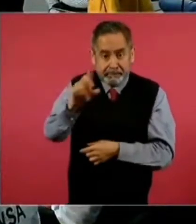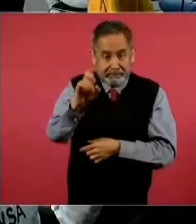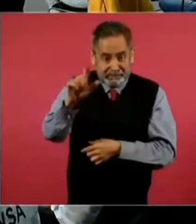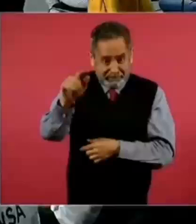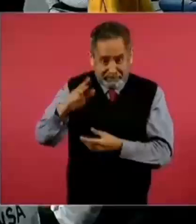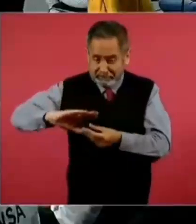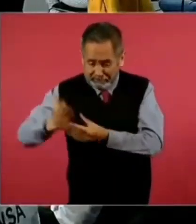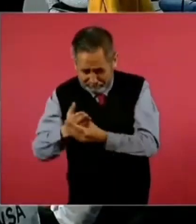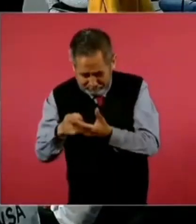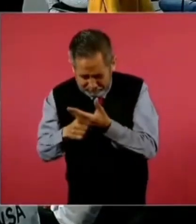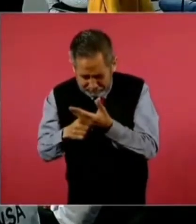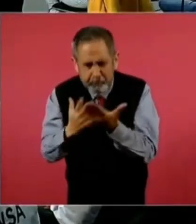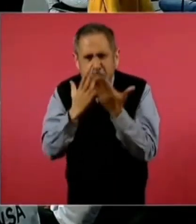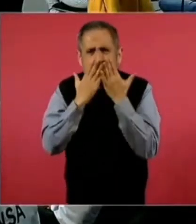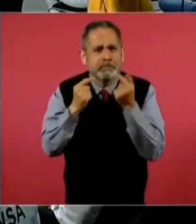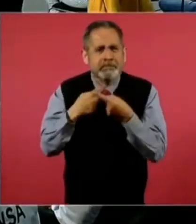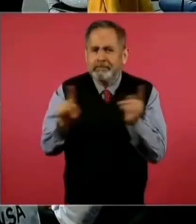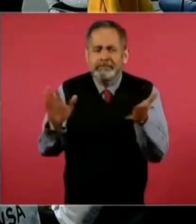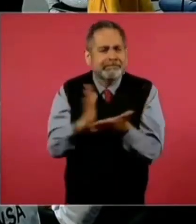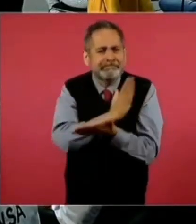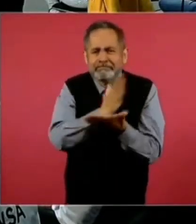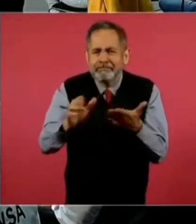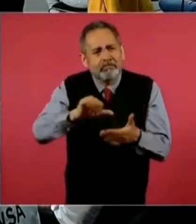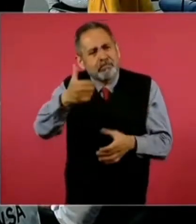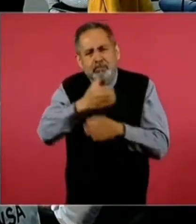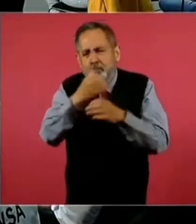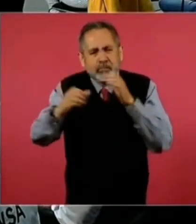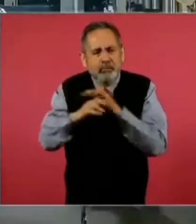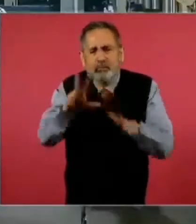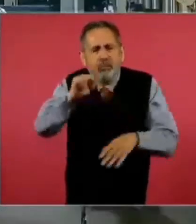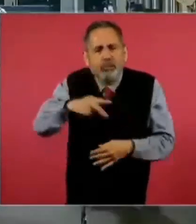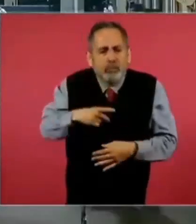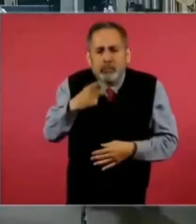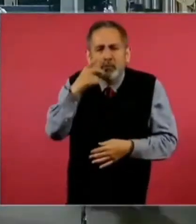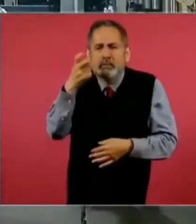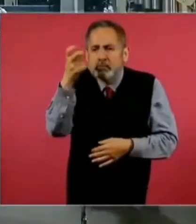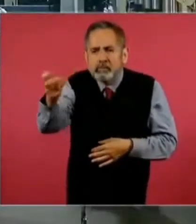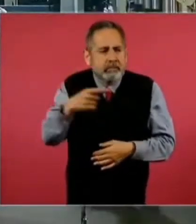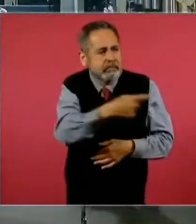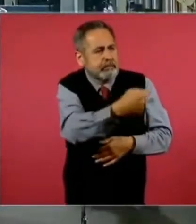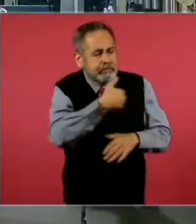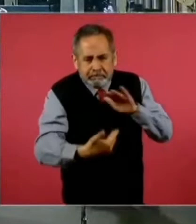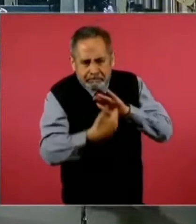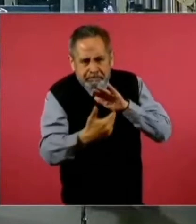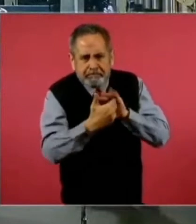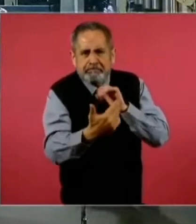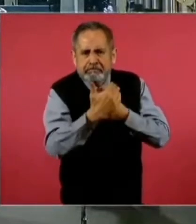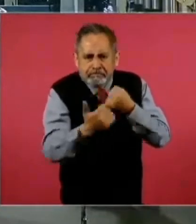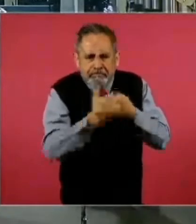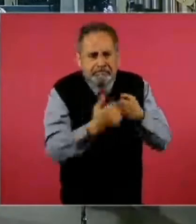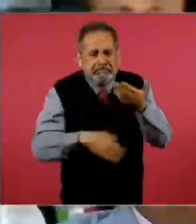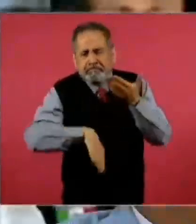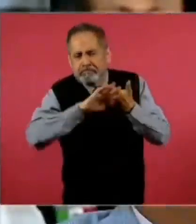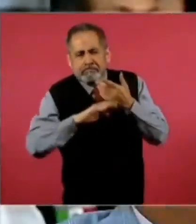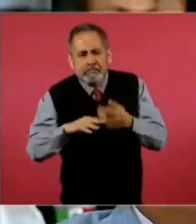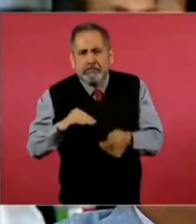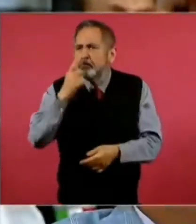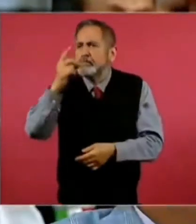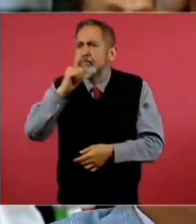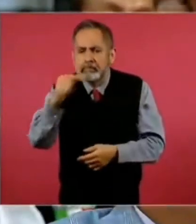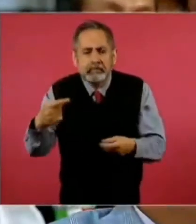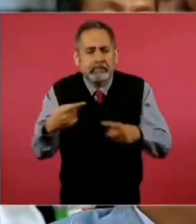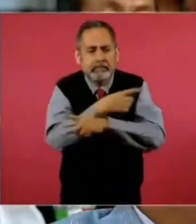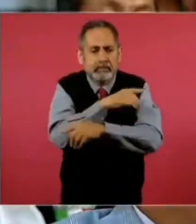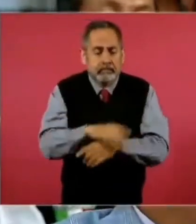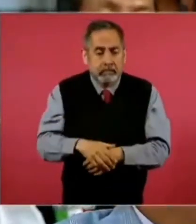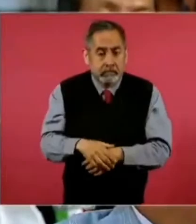tienen ninguna relación con los hechos que denuncié de amenazas, acoso y hostigamiento. 5. Nunca se citó a